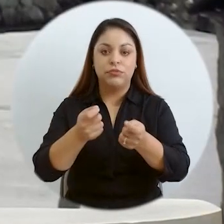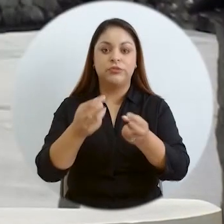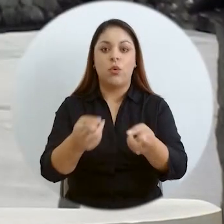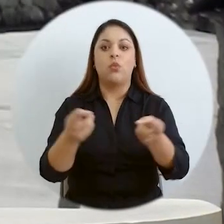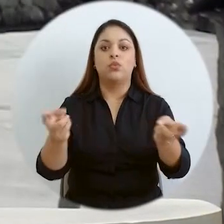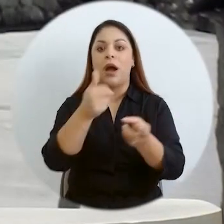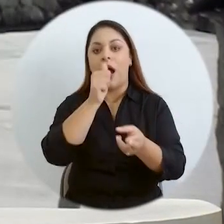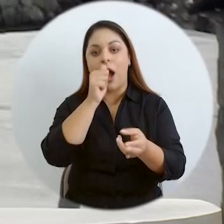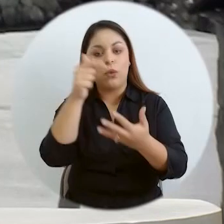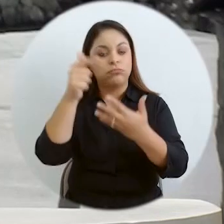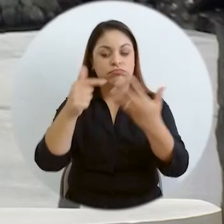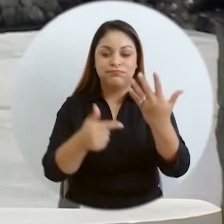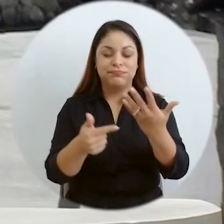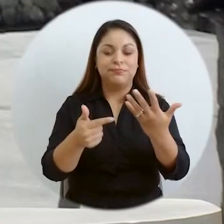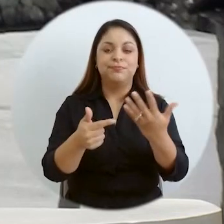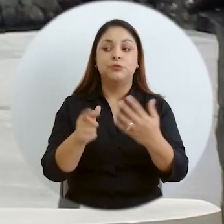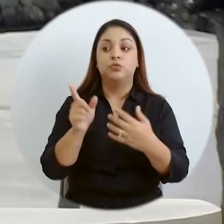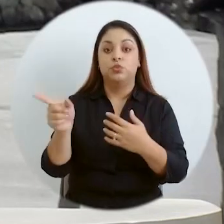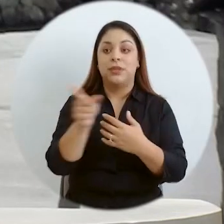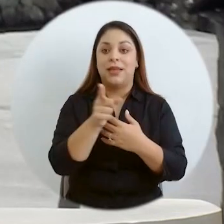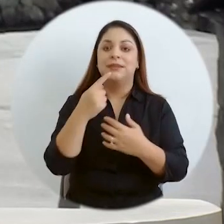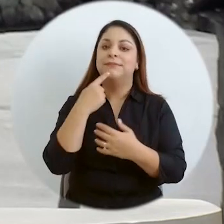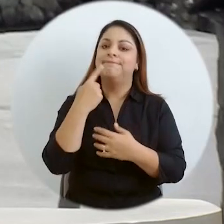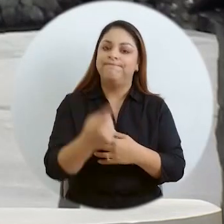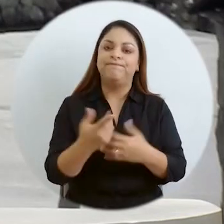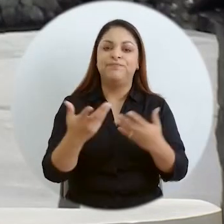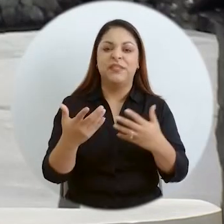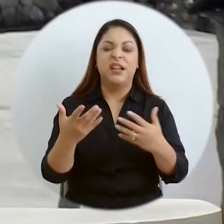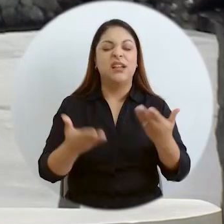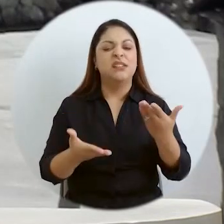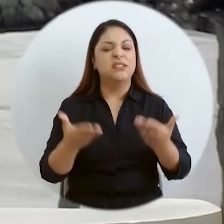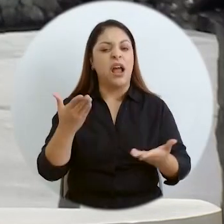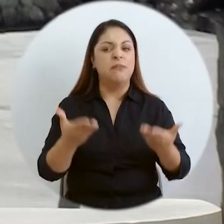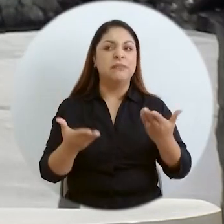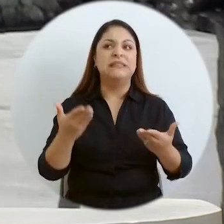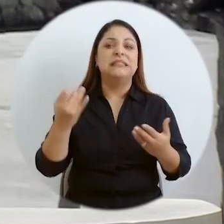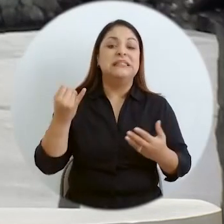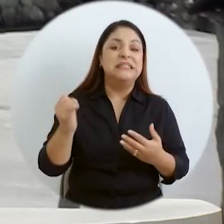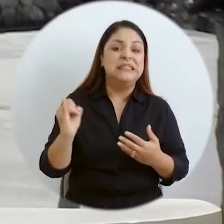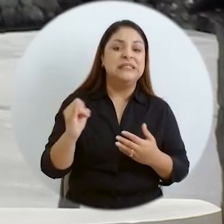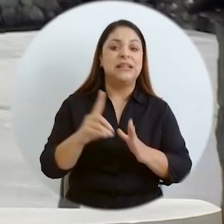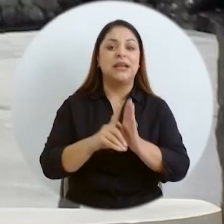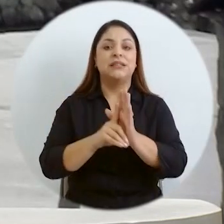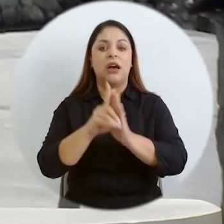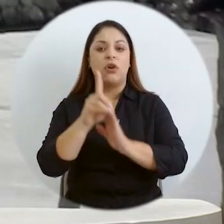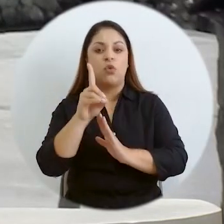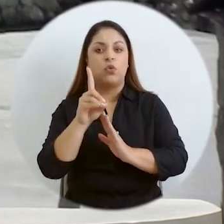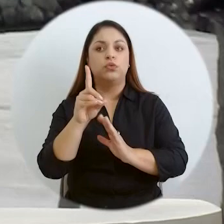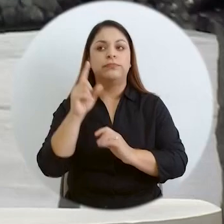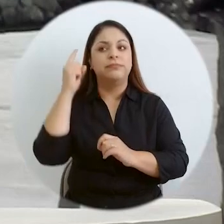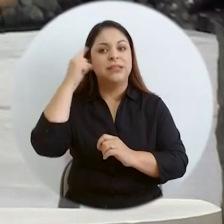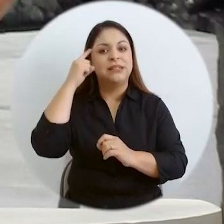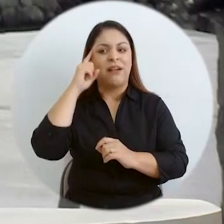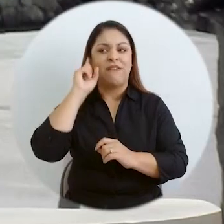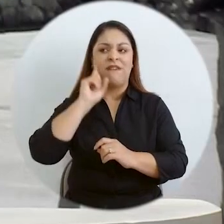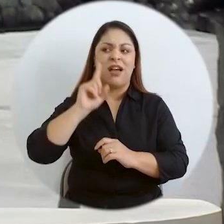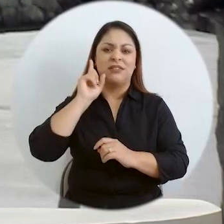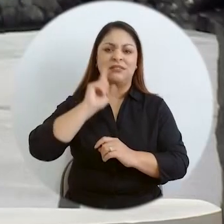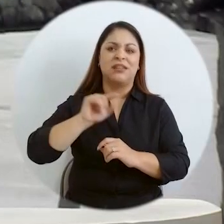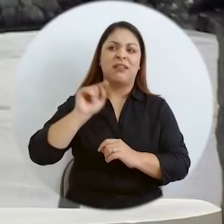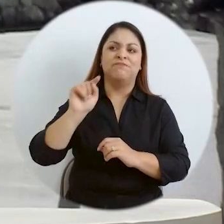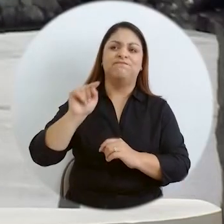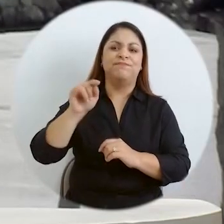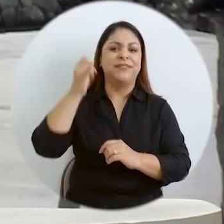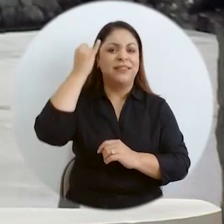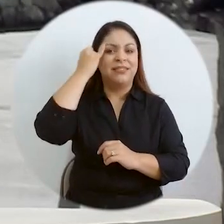ustedes mencionaban, aquí tal vez, si bien pero hacia un desarrollo que puede generar una falsa idea de que, bueno, esto va a traer